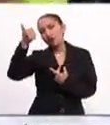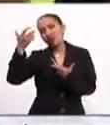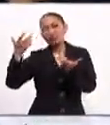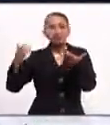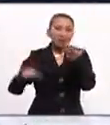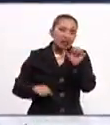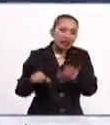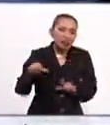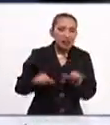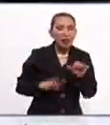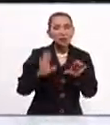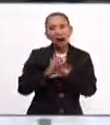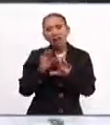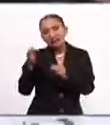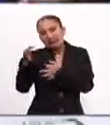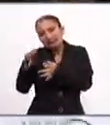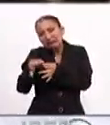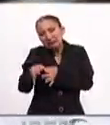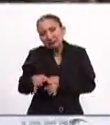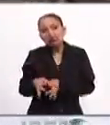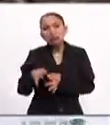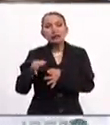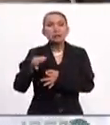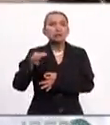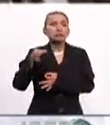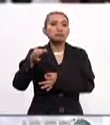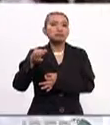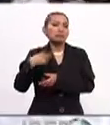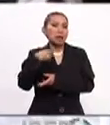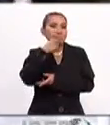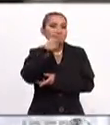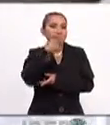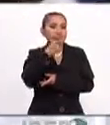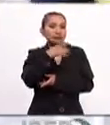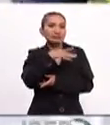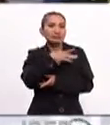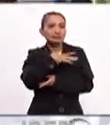otras medidas más concretas, pero te podría decir que